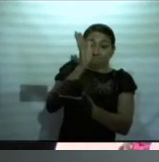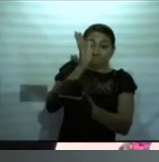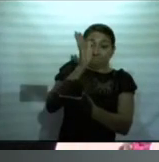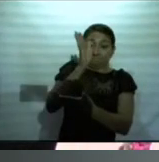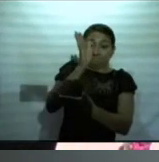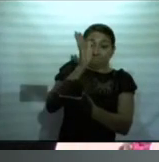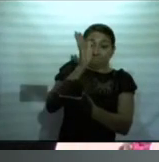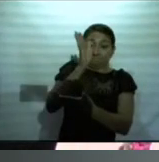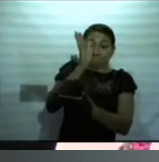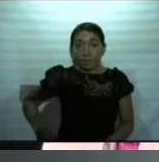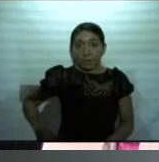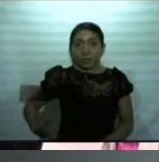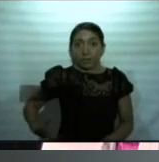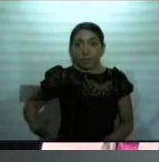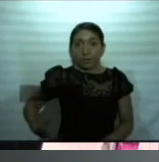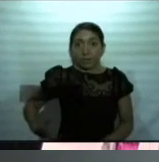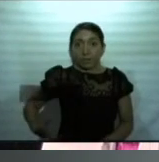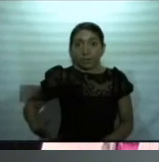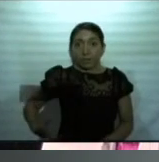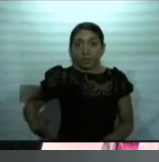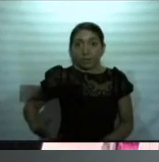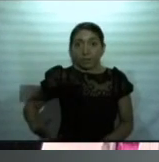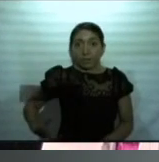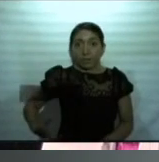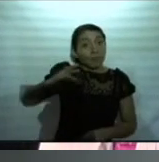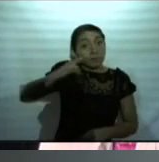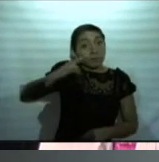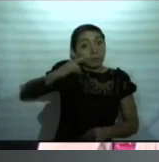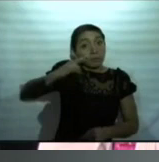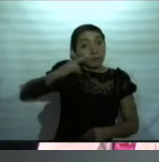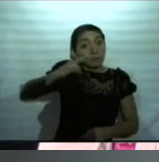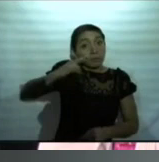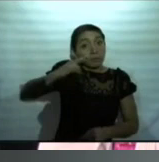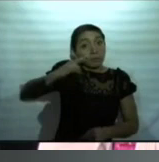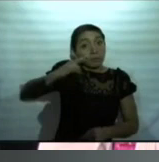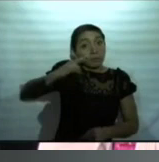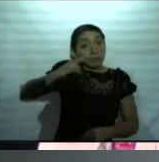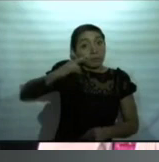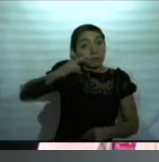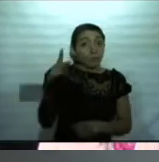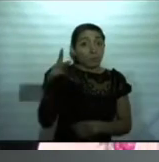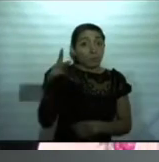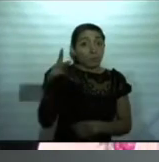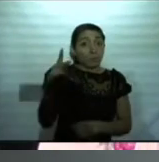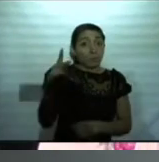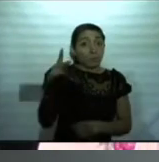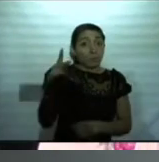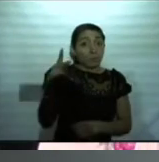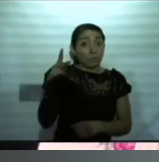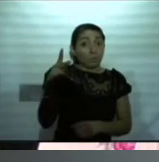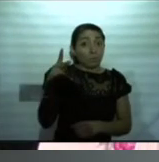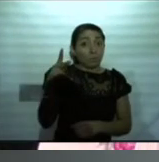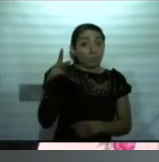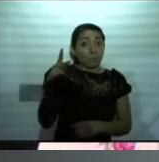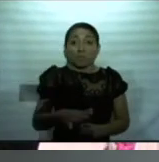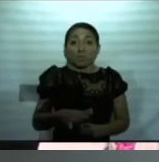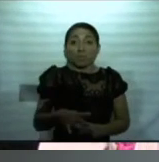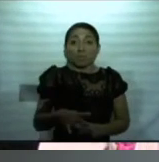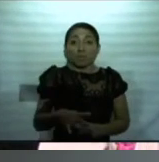particular, el gobierno es responsable de la escuela pública. Y los niños y niñas que van a la